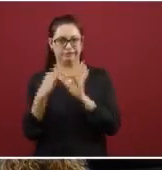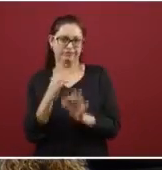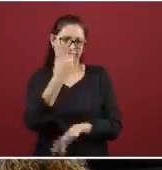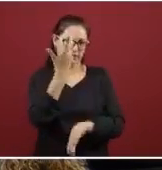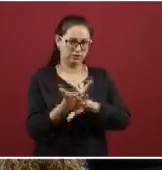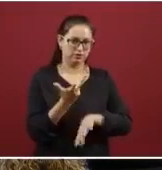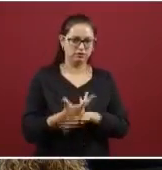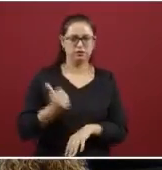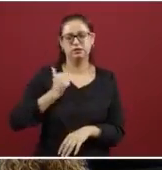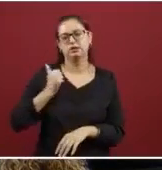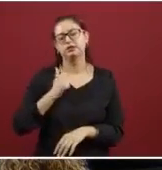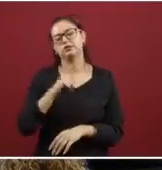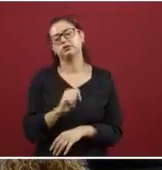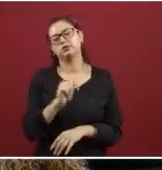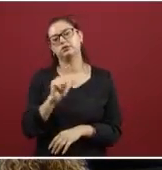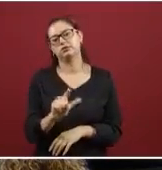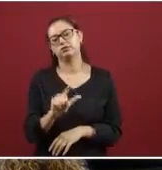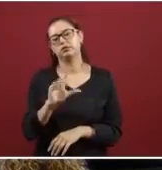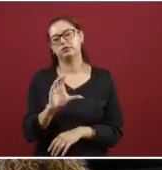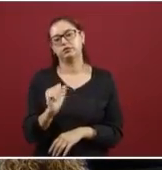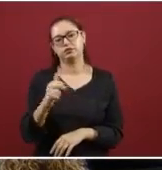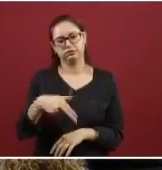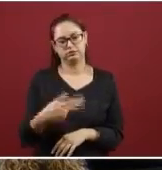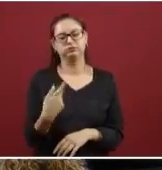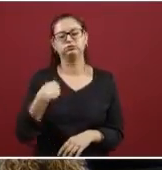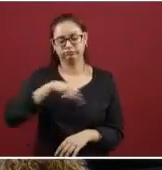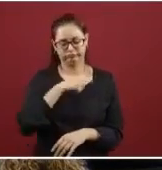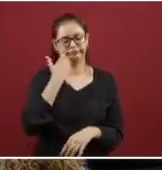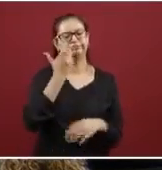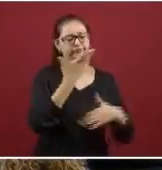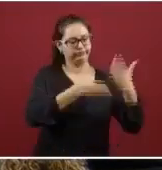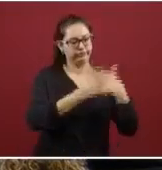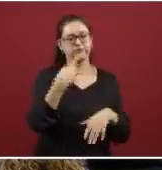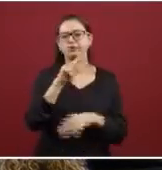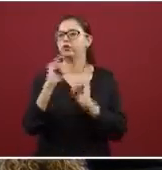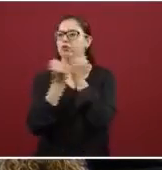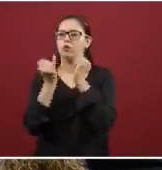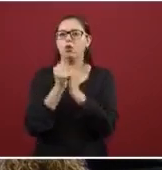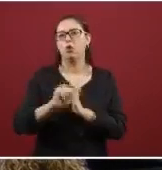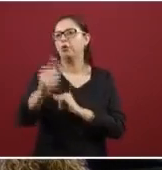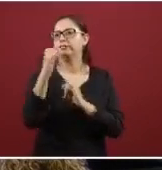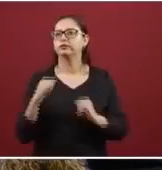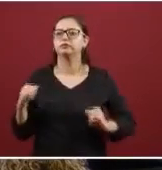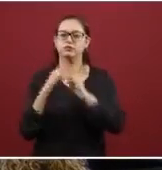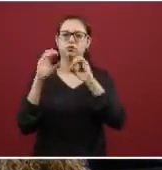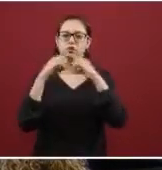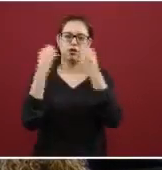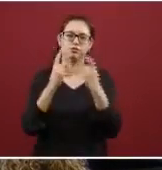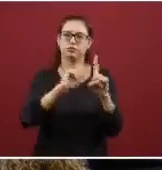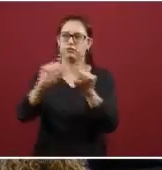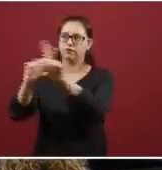con el Acuerdo de Libre Comercio, que queremos que salga adelante, pero también con otros organismos que han invitado a México